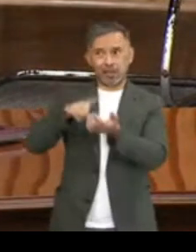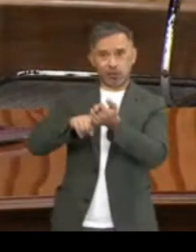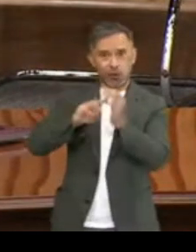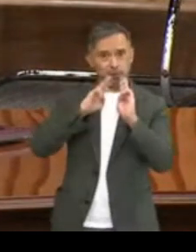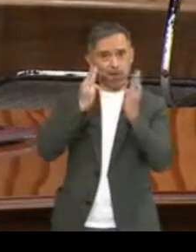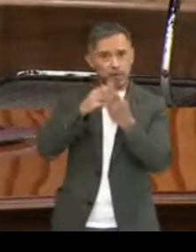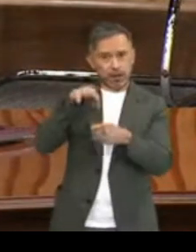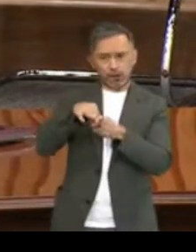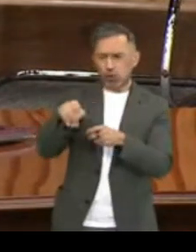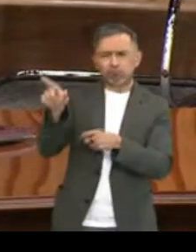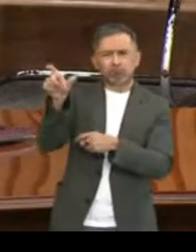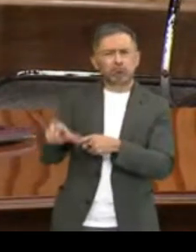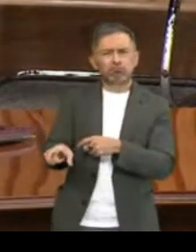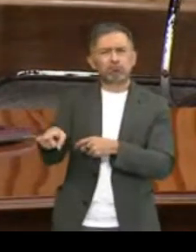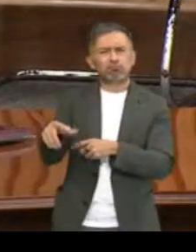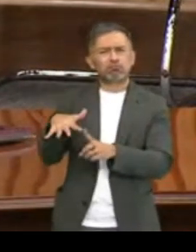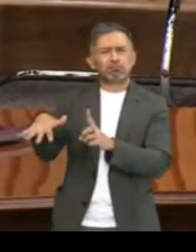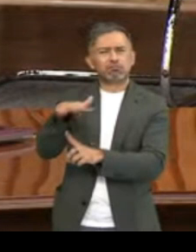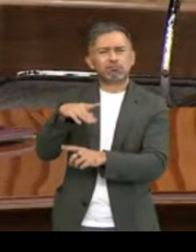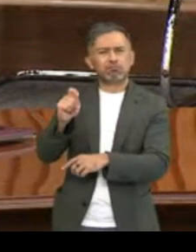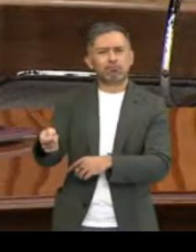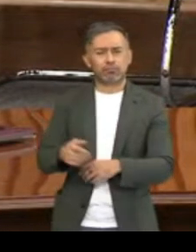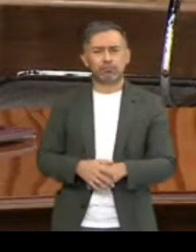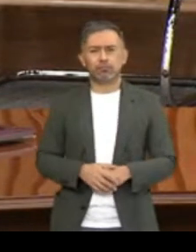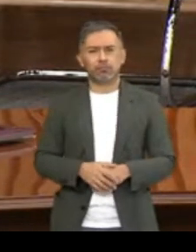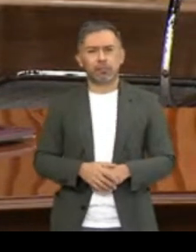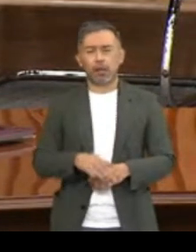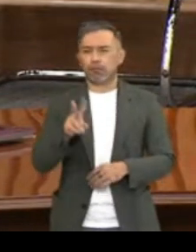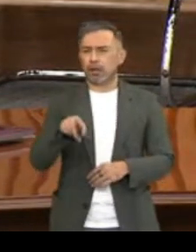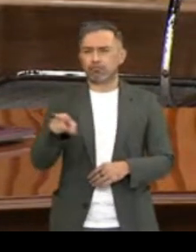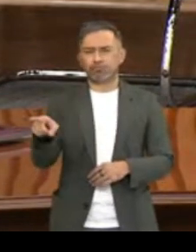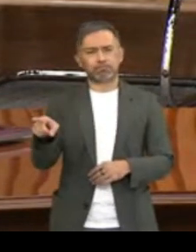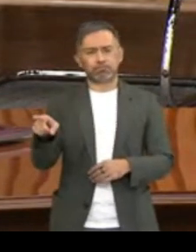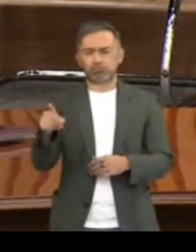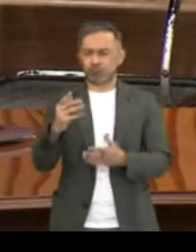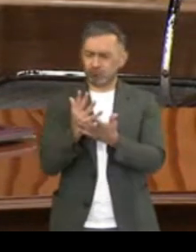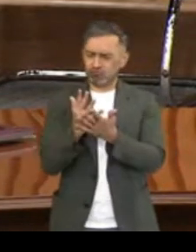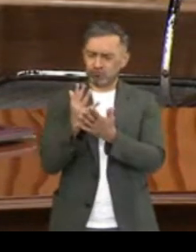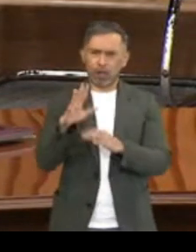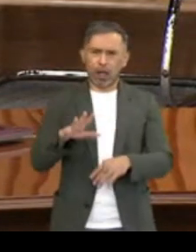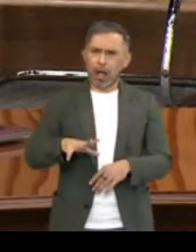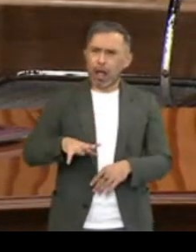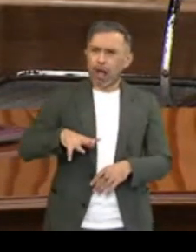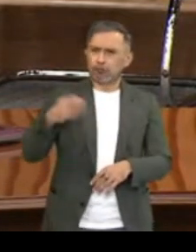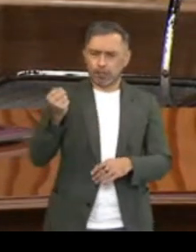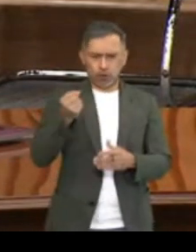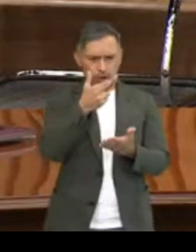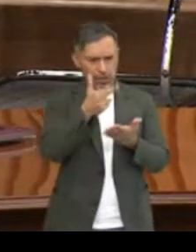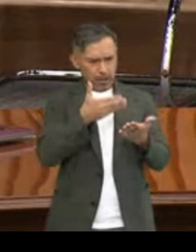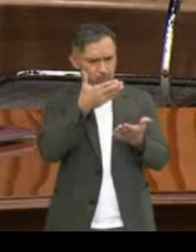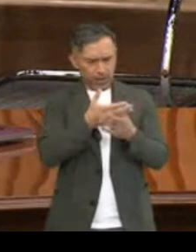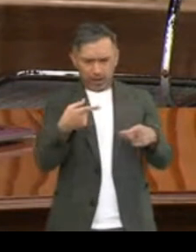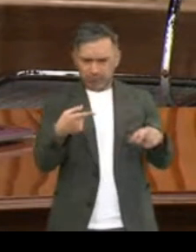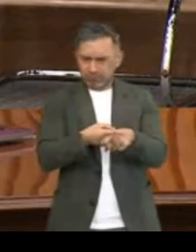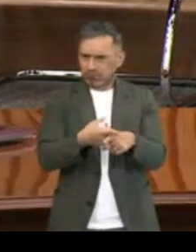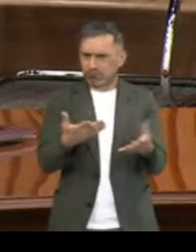su situación? Es absolutamente abusivo y antirrepublicano que una persona ostente, o